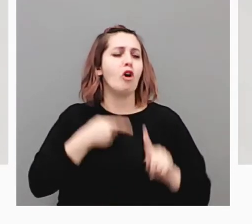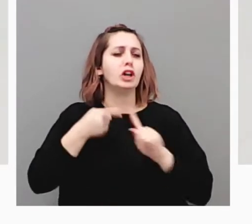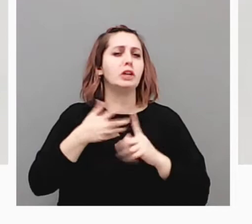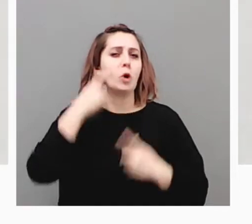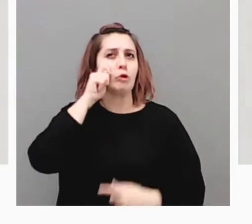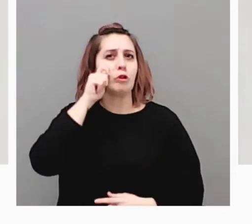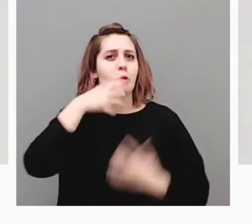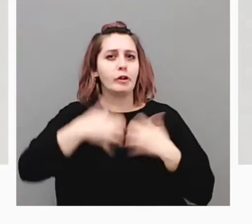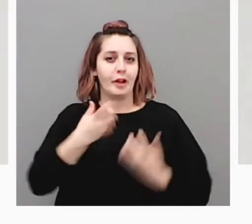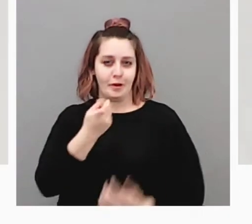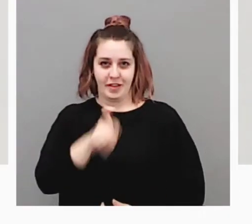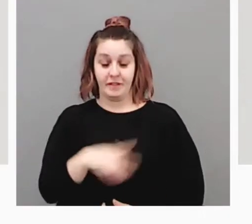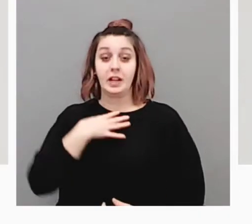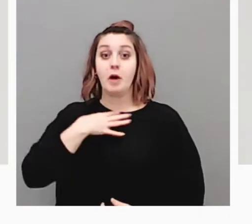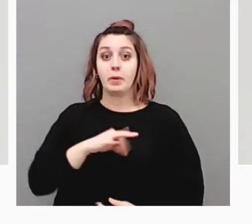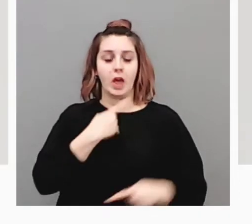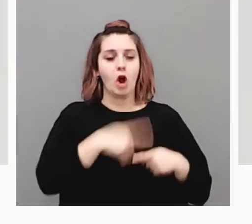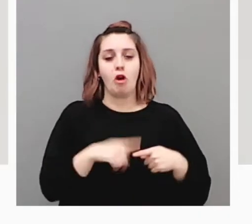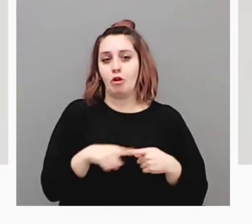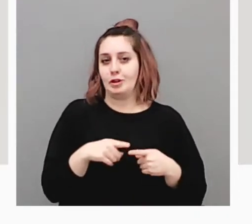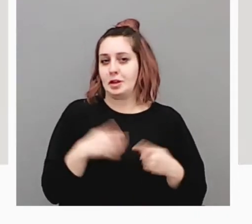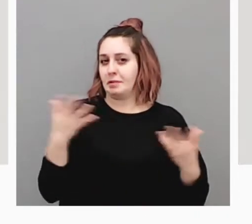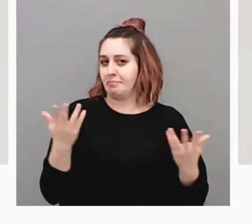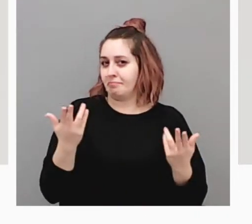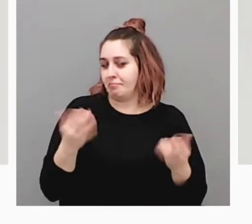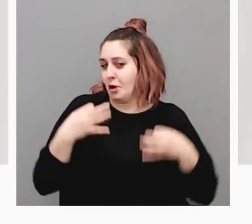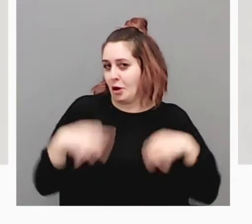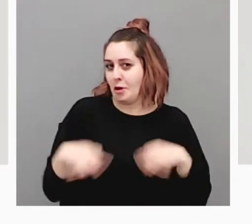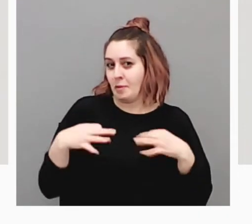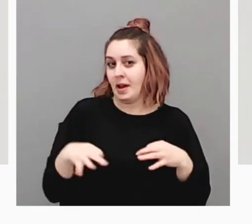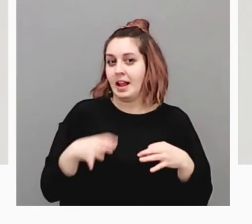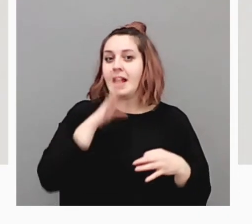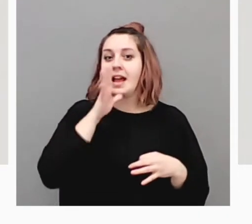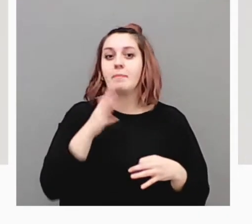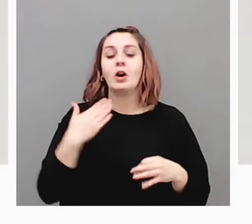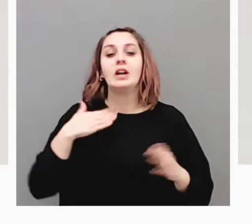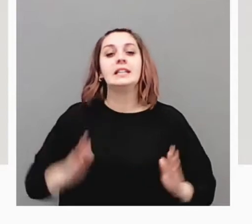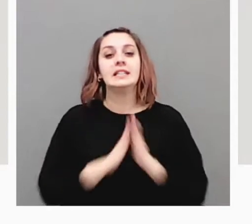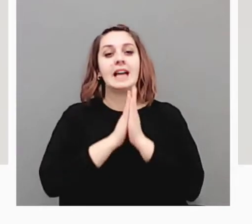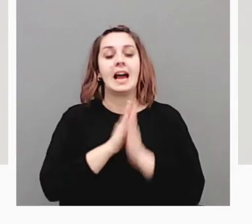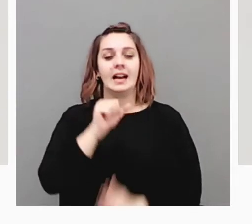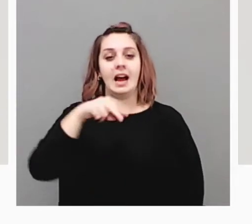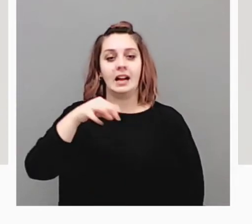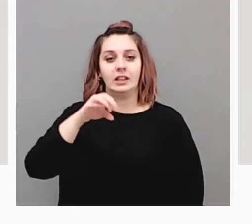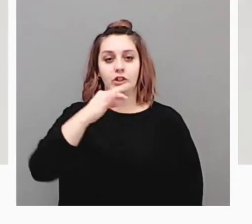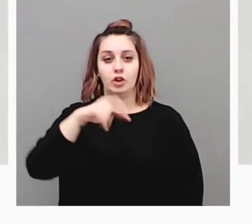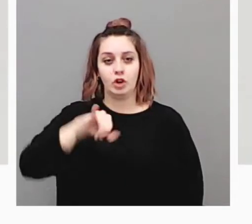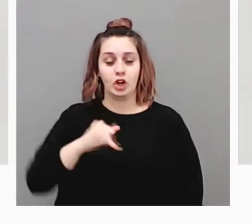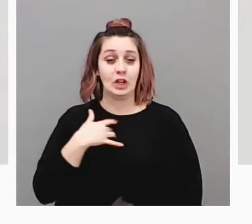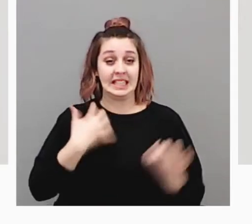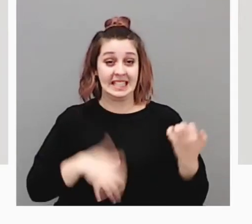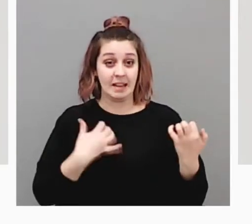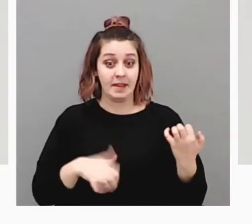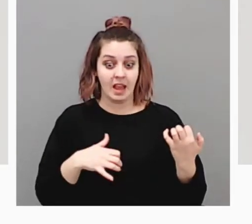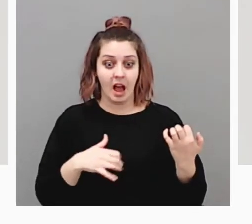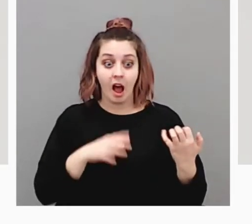podemos hacerlo con actuaciones modestas. De la antigua fundición de San Antonio de Sevilla, pues únicamente ha quedado en pie